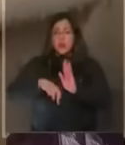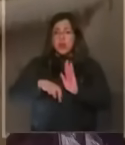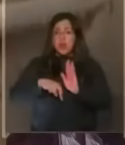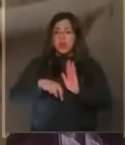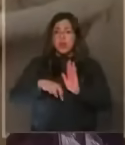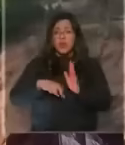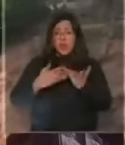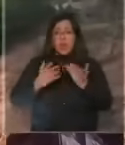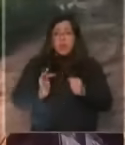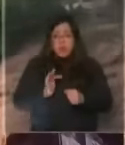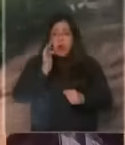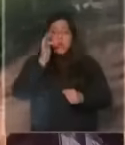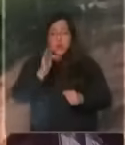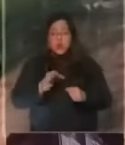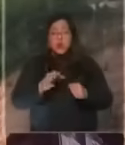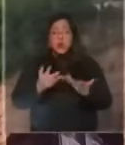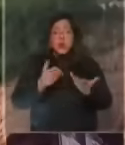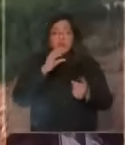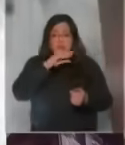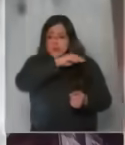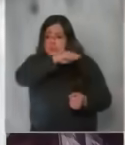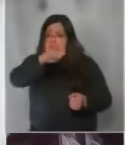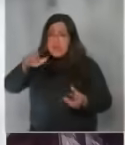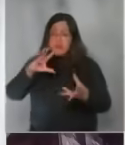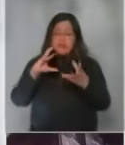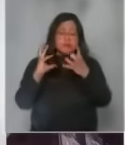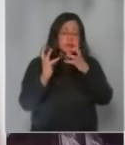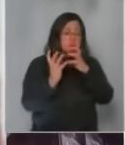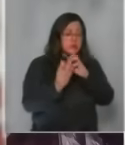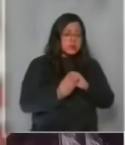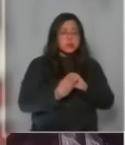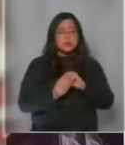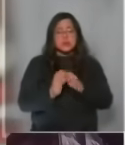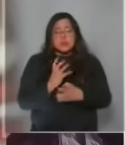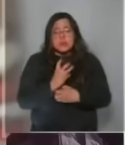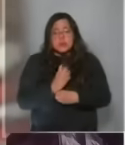estas parcelas que se derrumba tal como sus terrenos